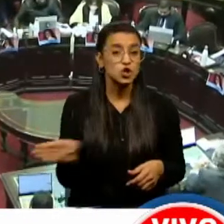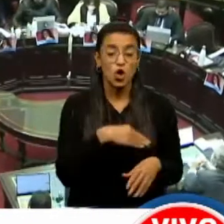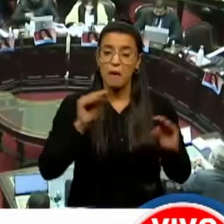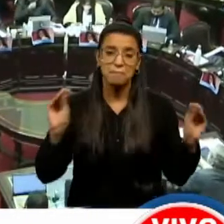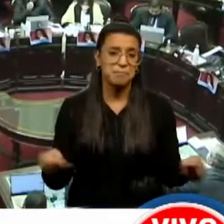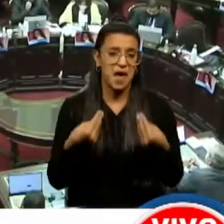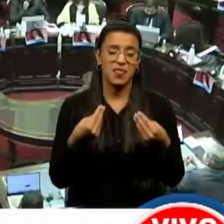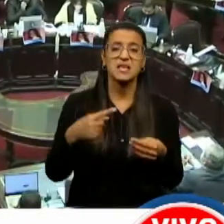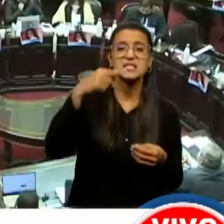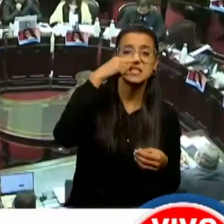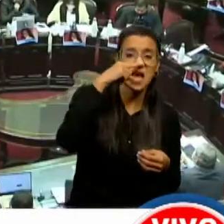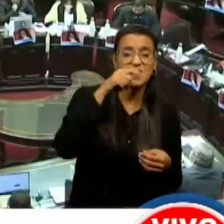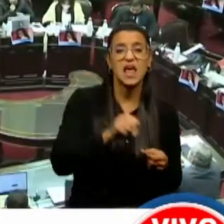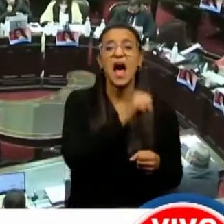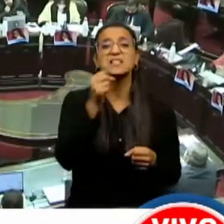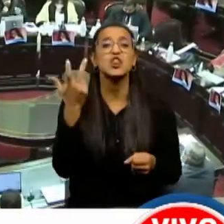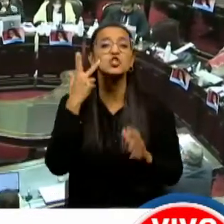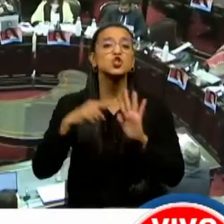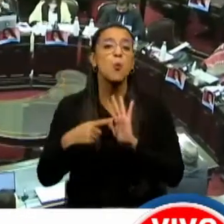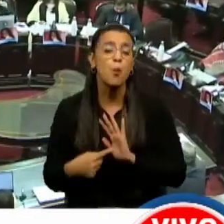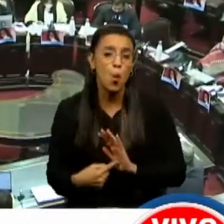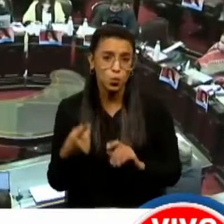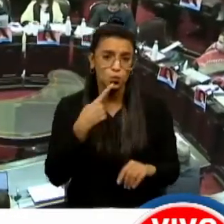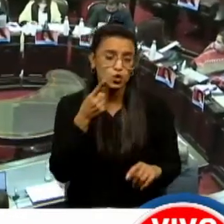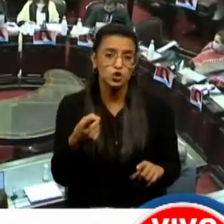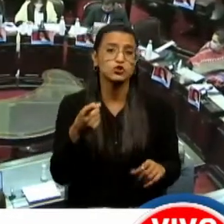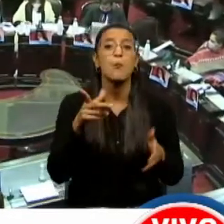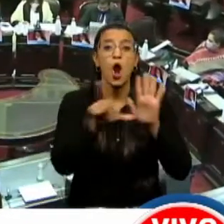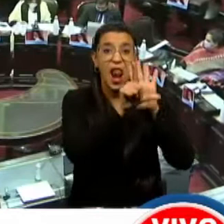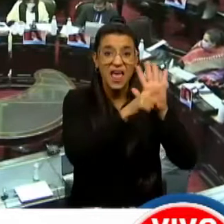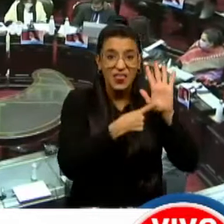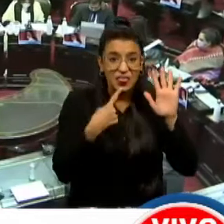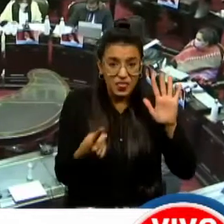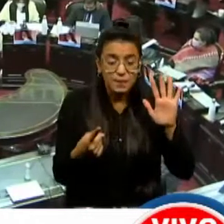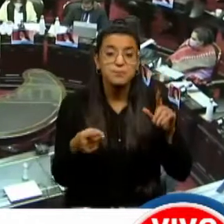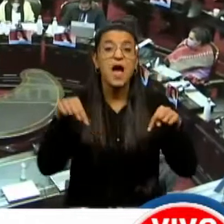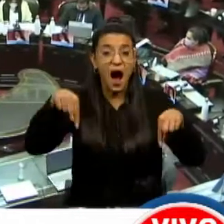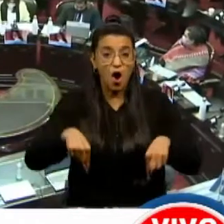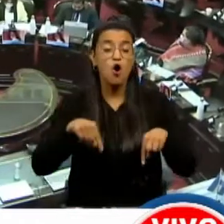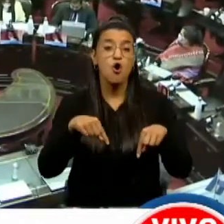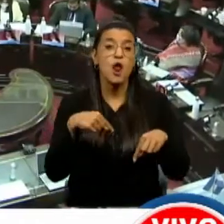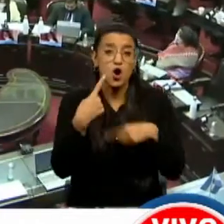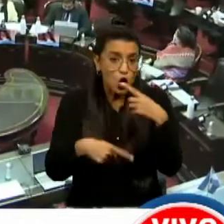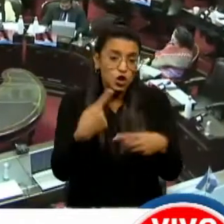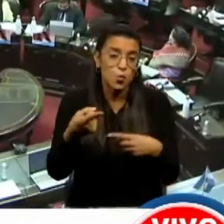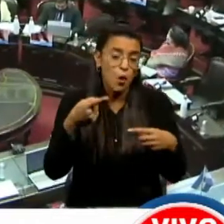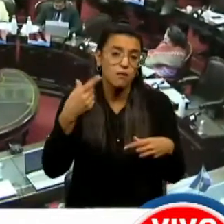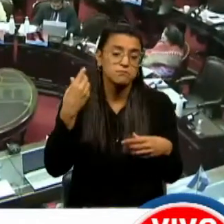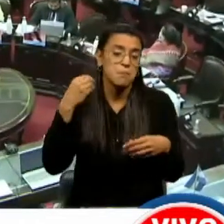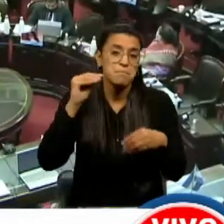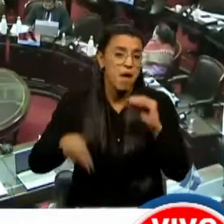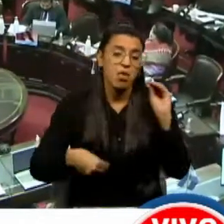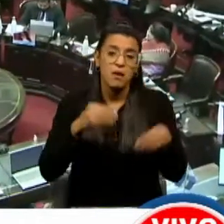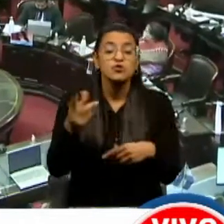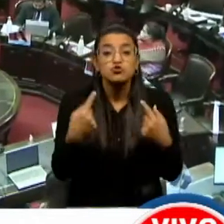perdieron entre 7 y 18 puntos respecto de lo que correspondía por la ley, y ahora siguen perdiendo. Entonces, cuando